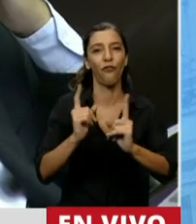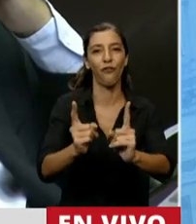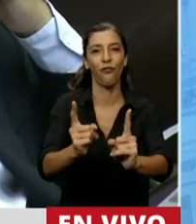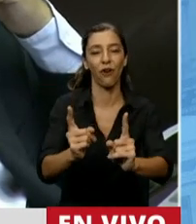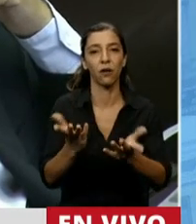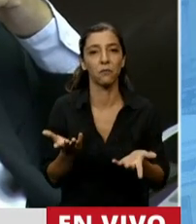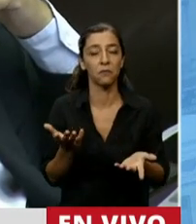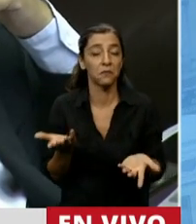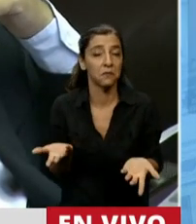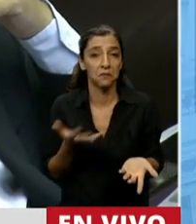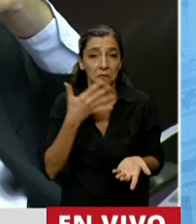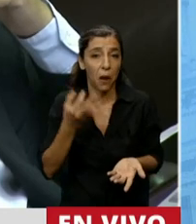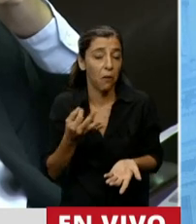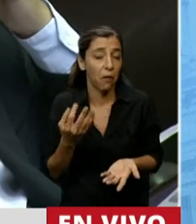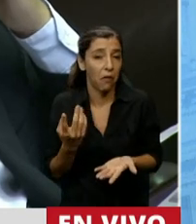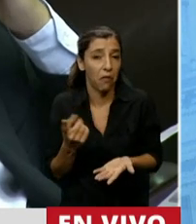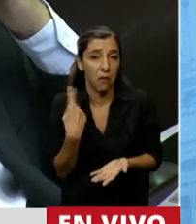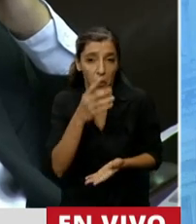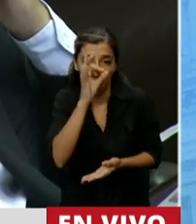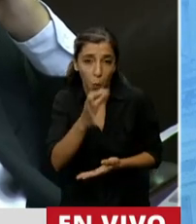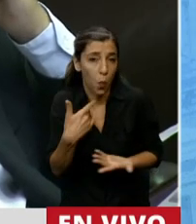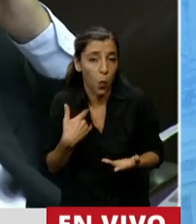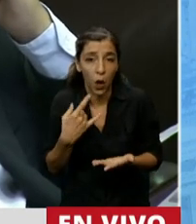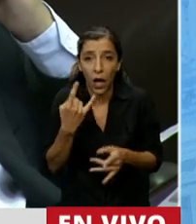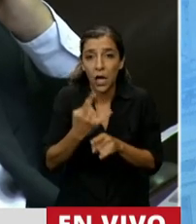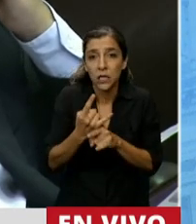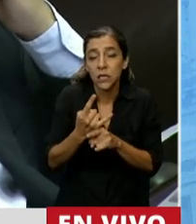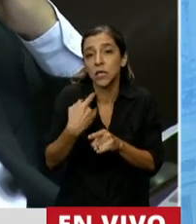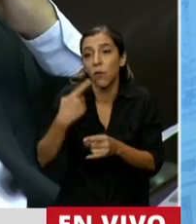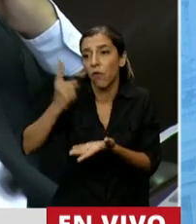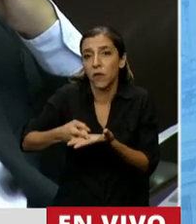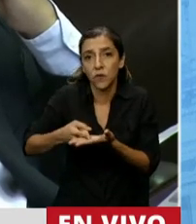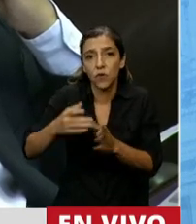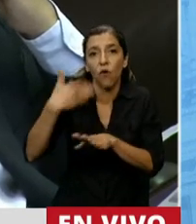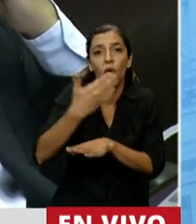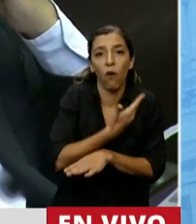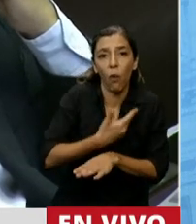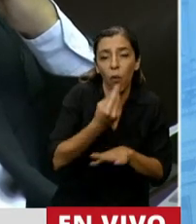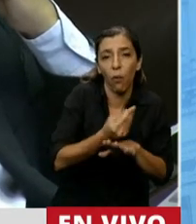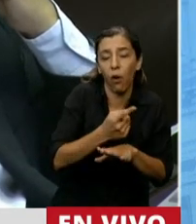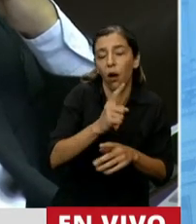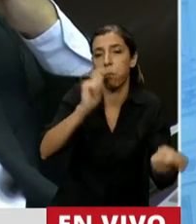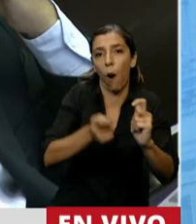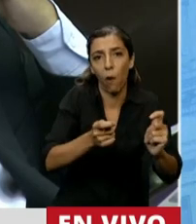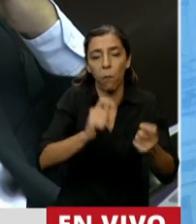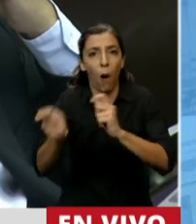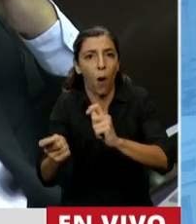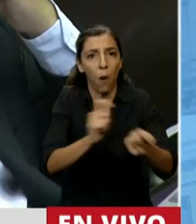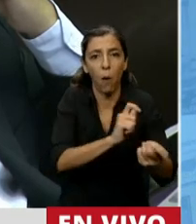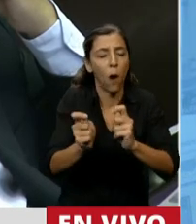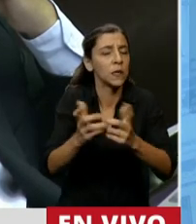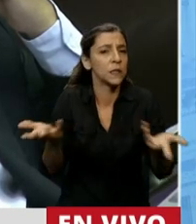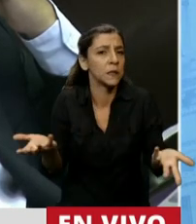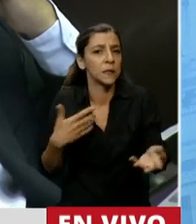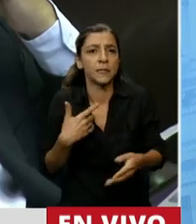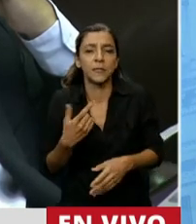nuestro país. Y la verdad que en la medida que no se creen esos acuerdos, en la medida que nuestro Congreso siga delegando en el